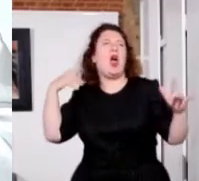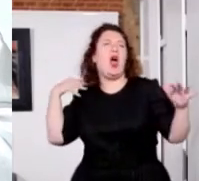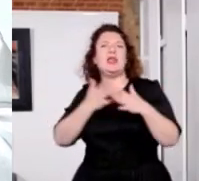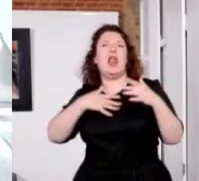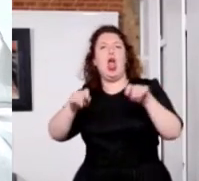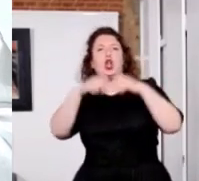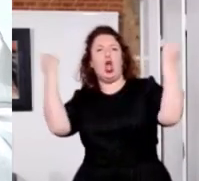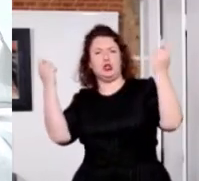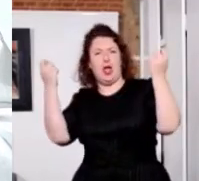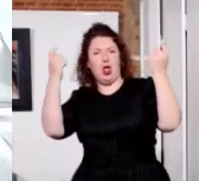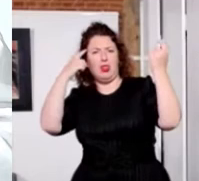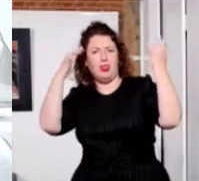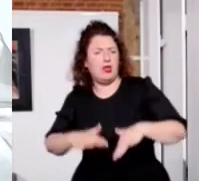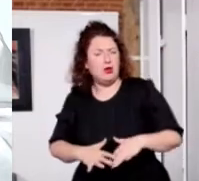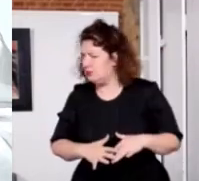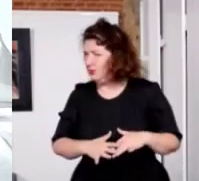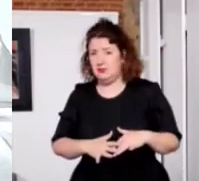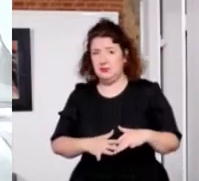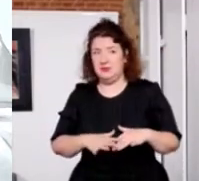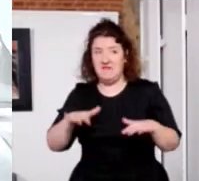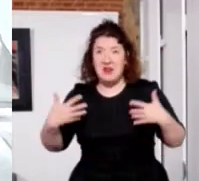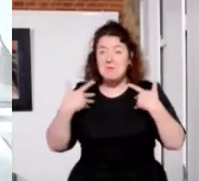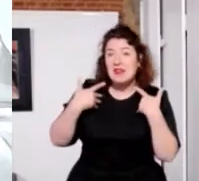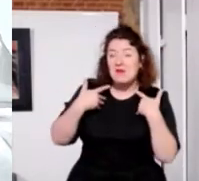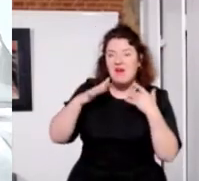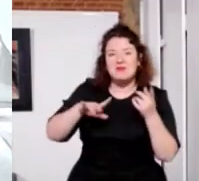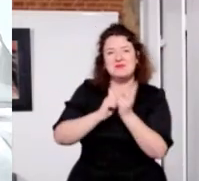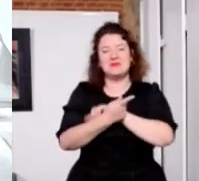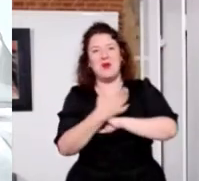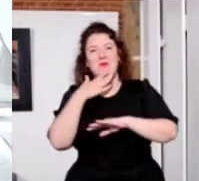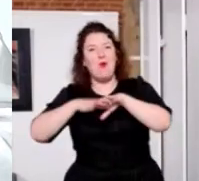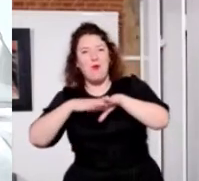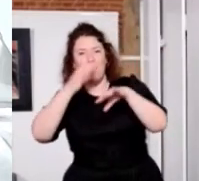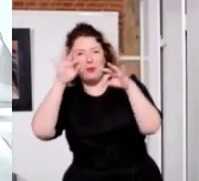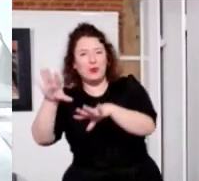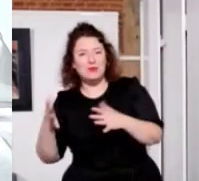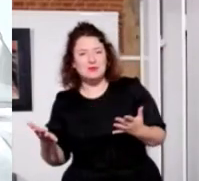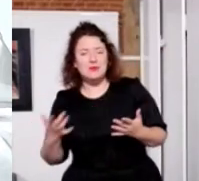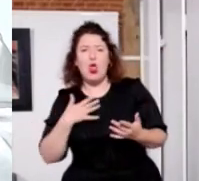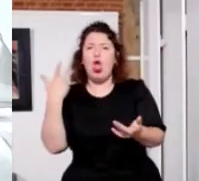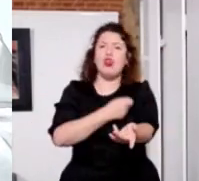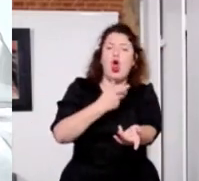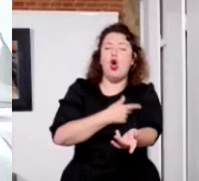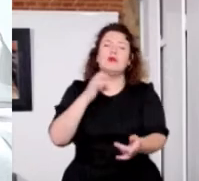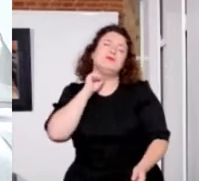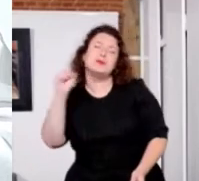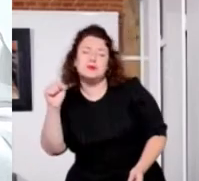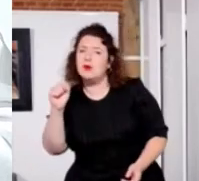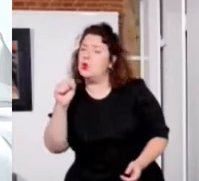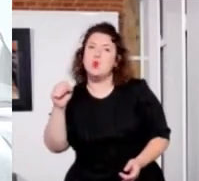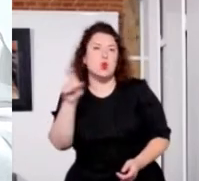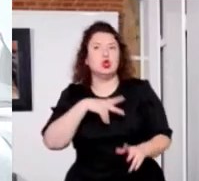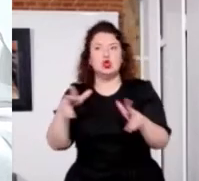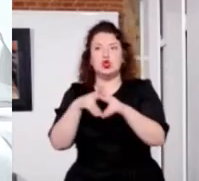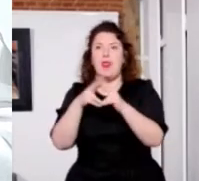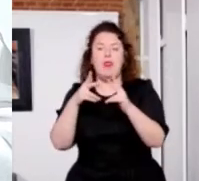Y lo que es una víctima lo convertimos en victimario. Y un drogodependiente que es un adicto es un peligro social.